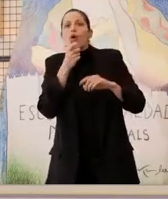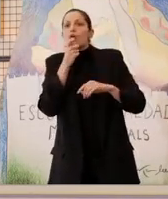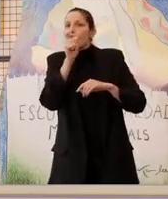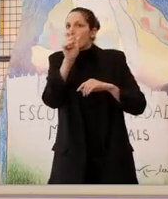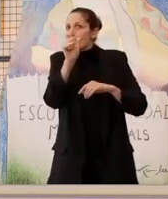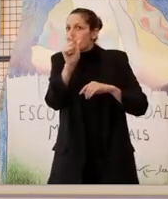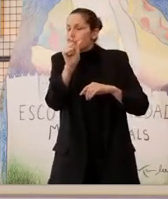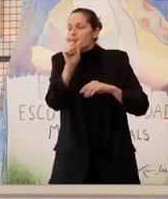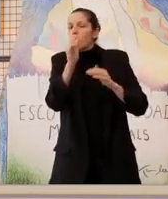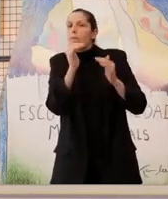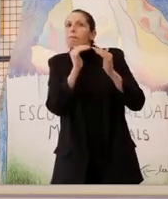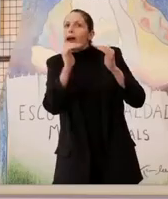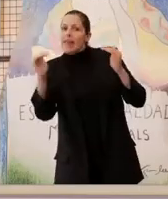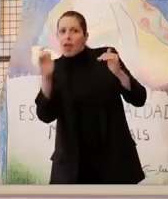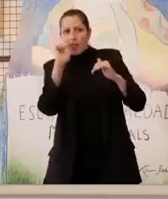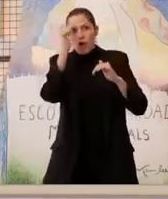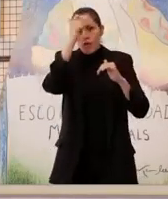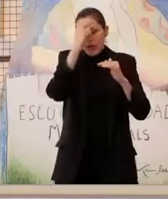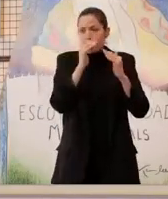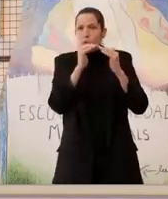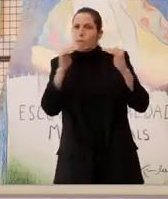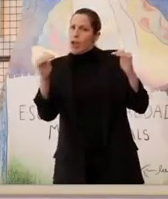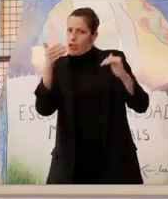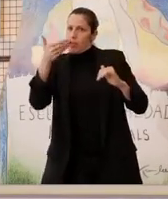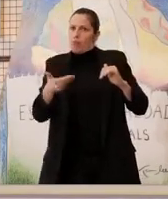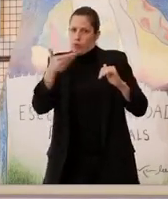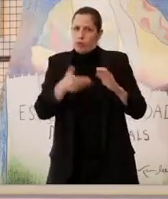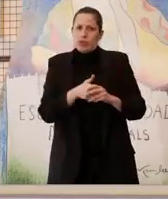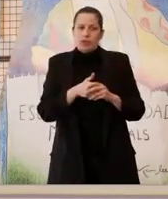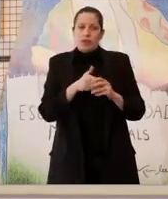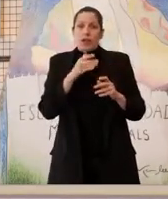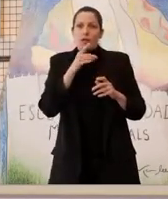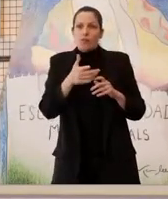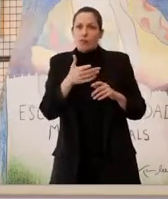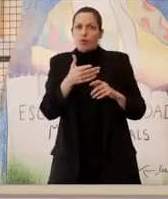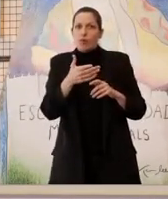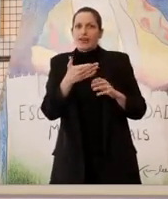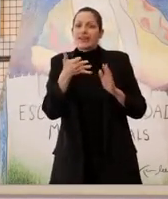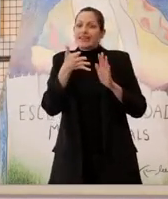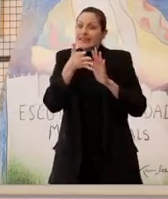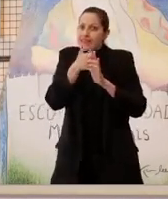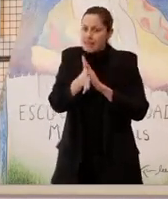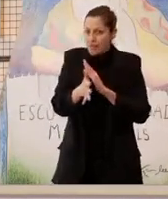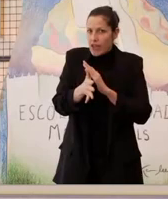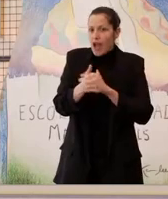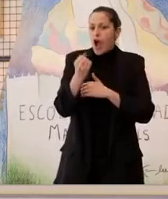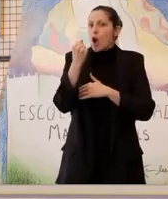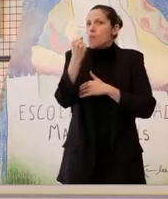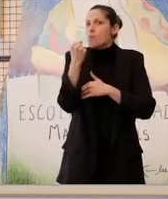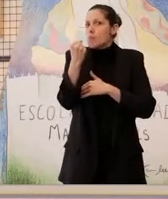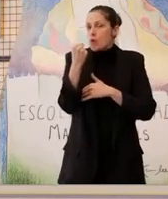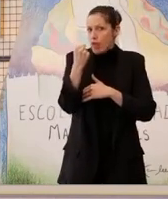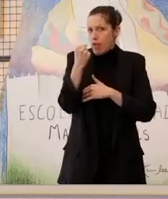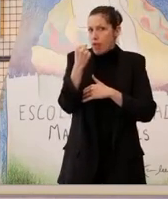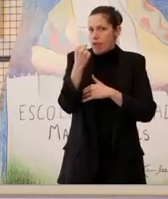ha sido poner de manifiesto que hay una apropiación masculina del Poder y la paridad